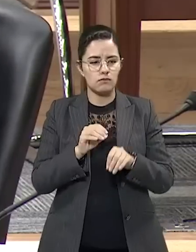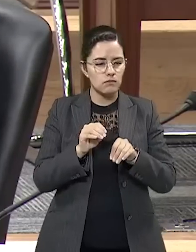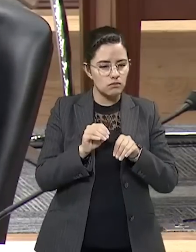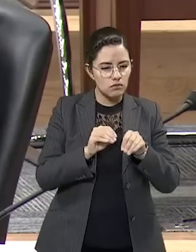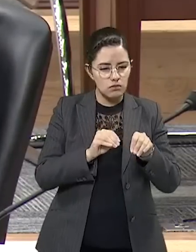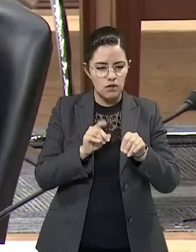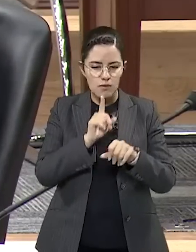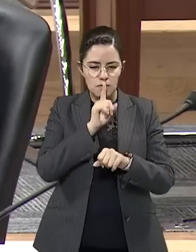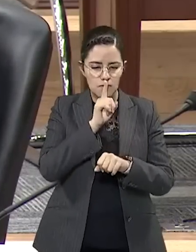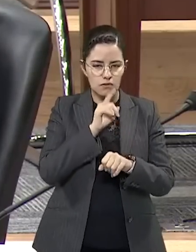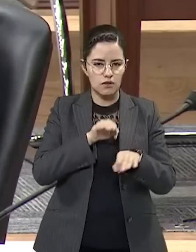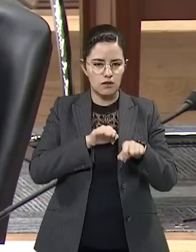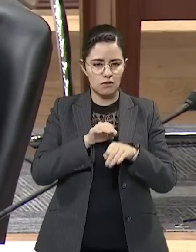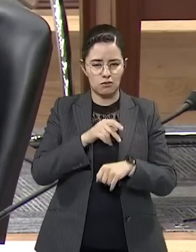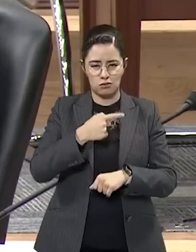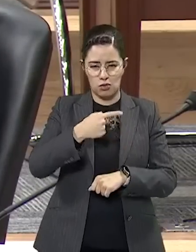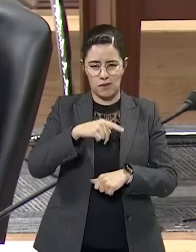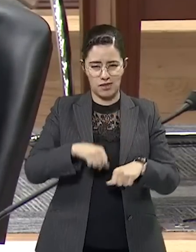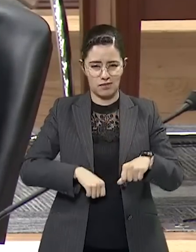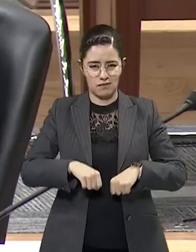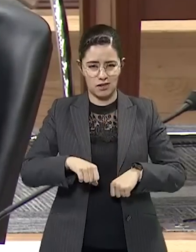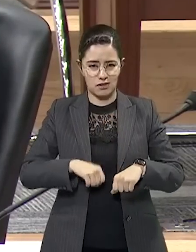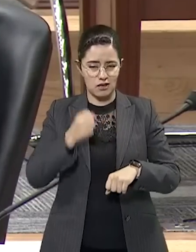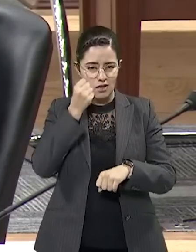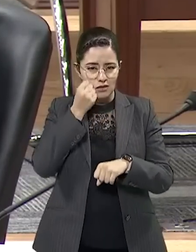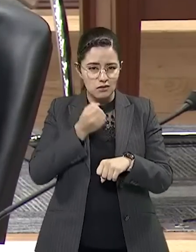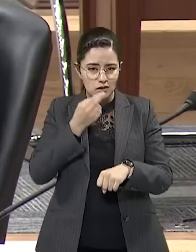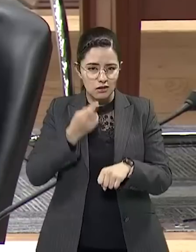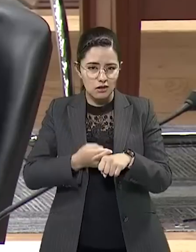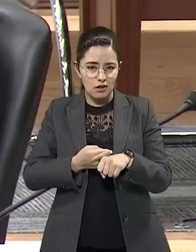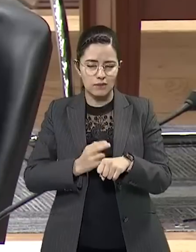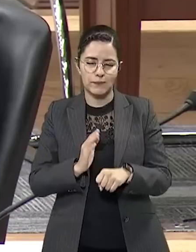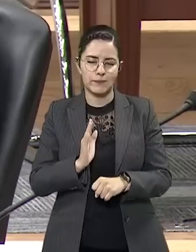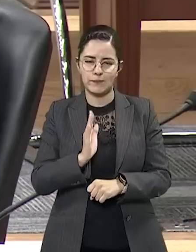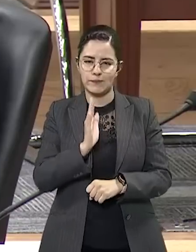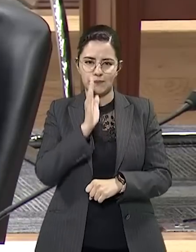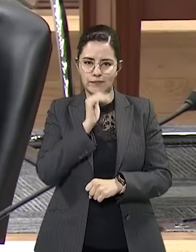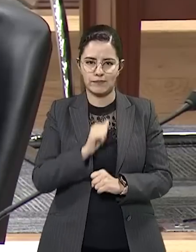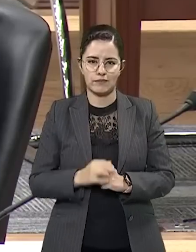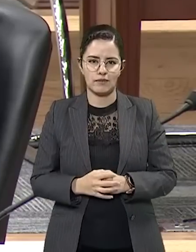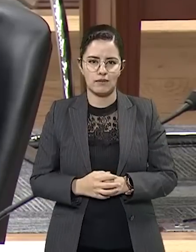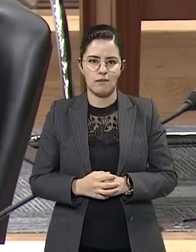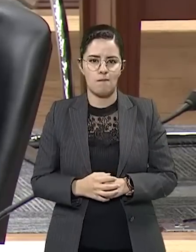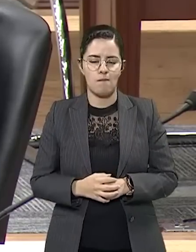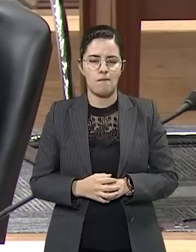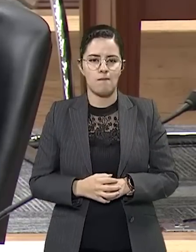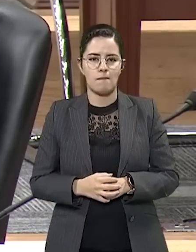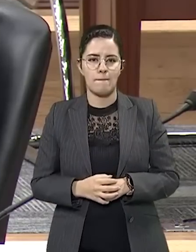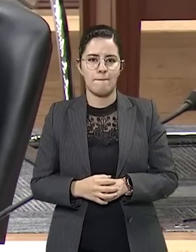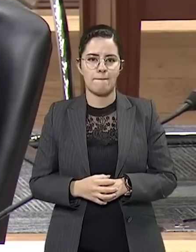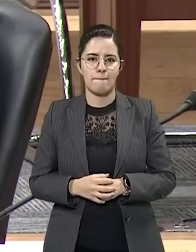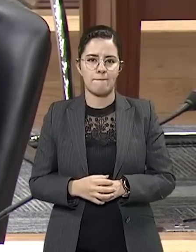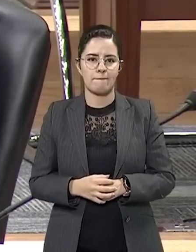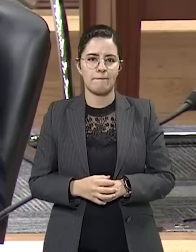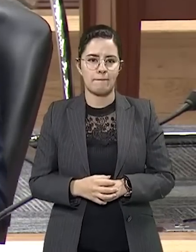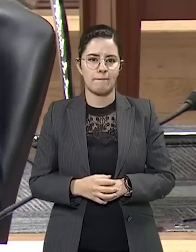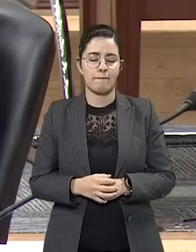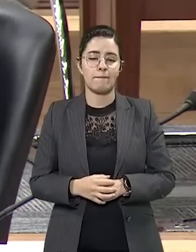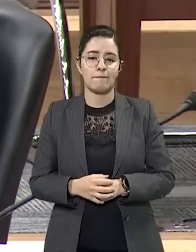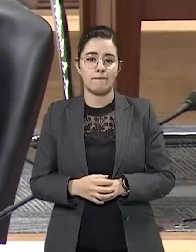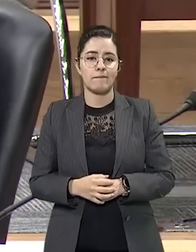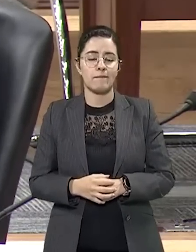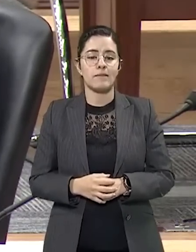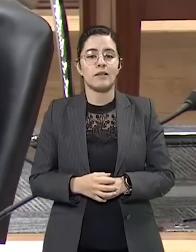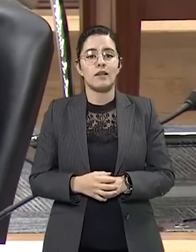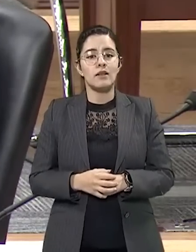las actividades propias de la secretaría de la secretaría ejecutiva en efecto